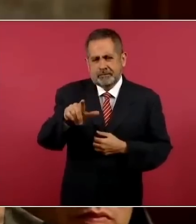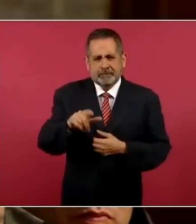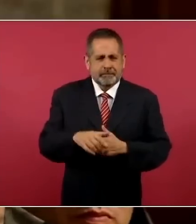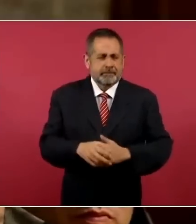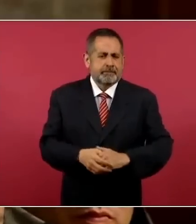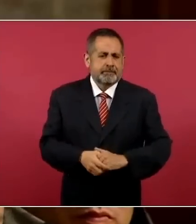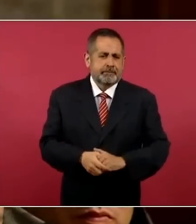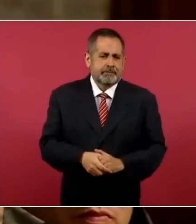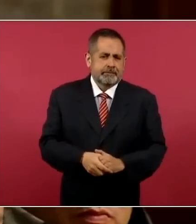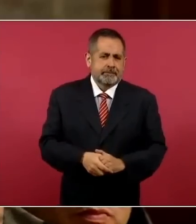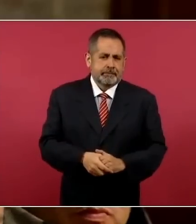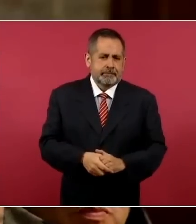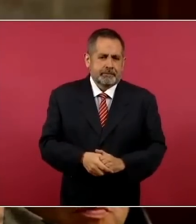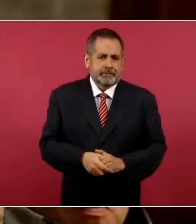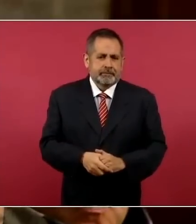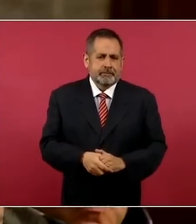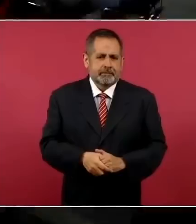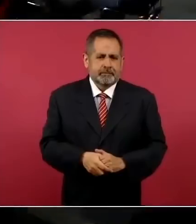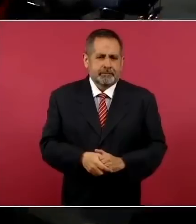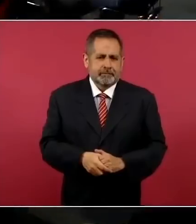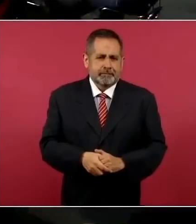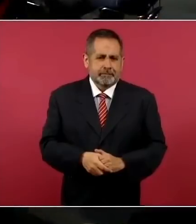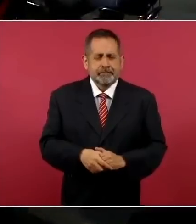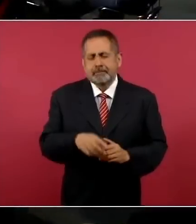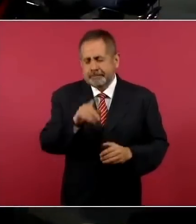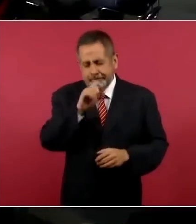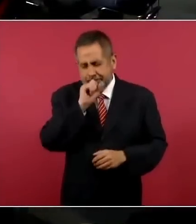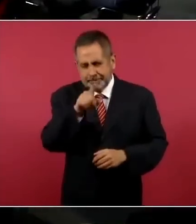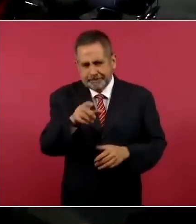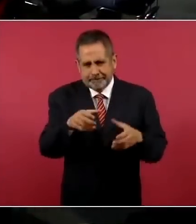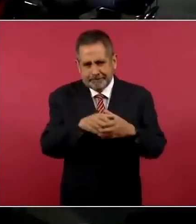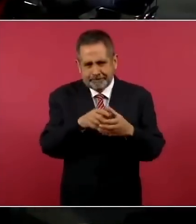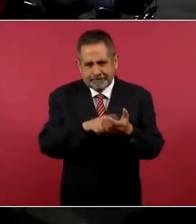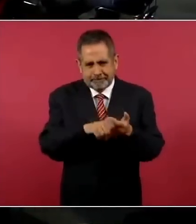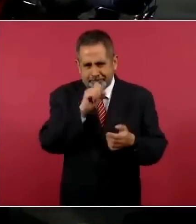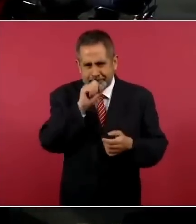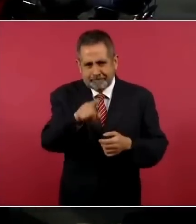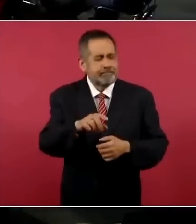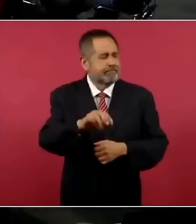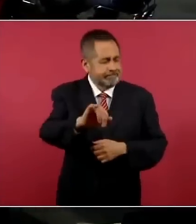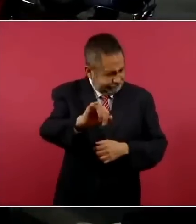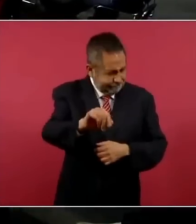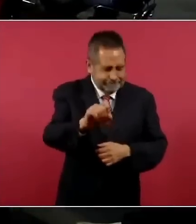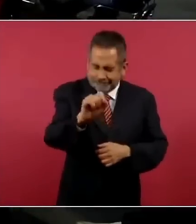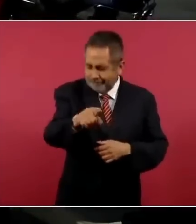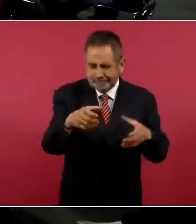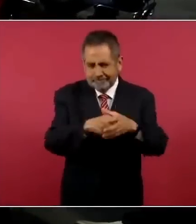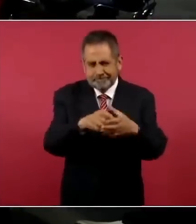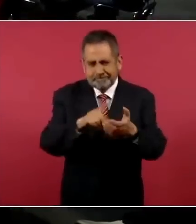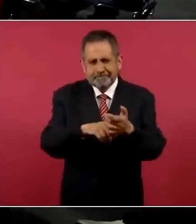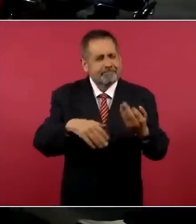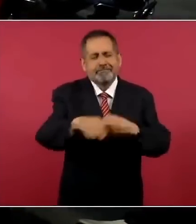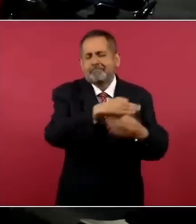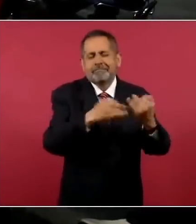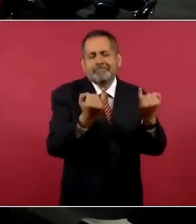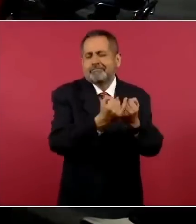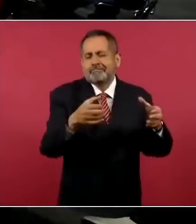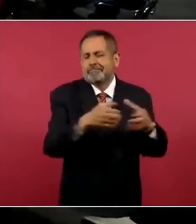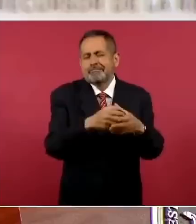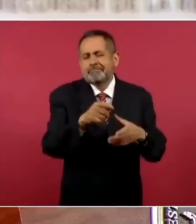Enfoque. Ah, sí. Del núcleo. Es lo mismo, mira, No, no es lo mismo. sí, es general. O